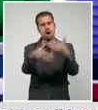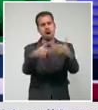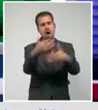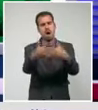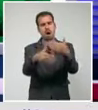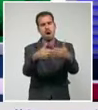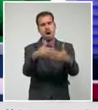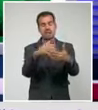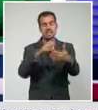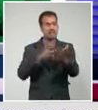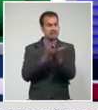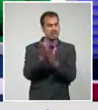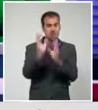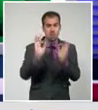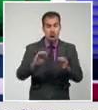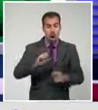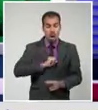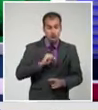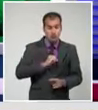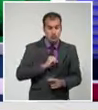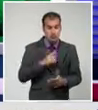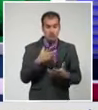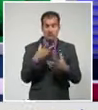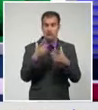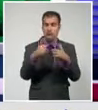con la sintomatología, pues